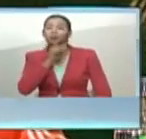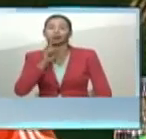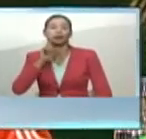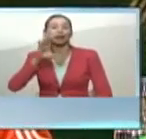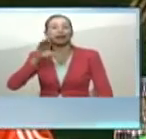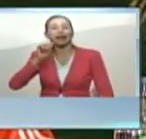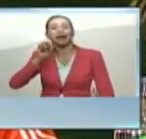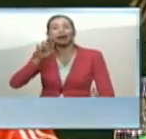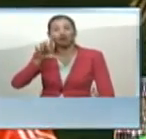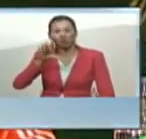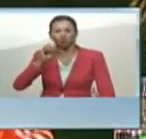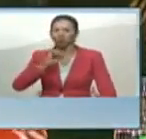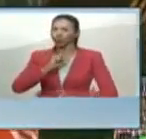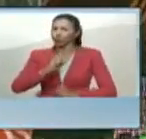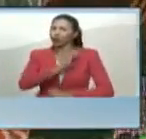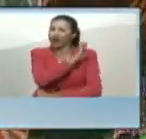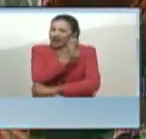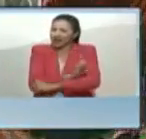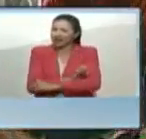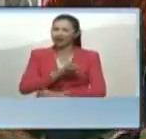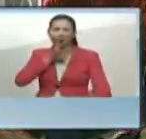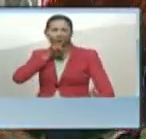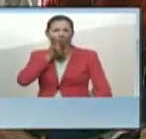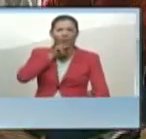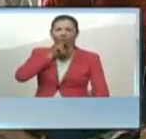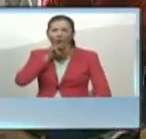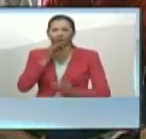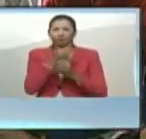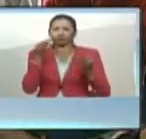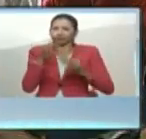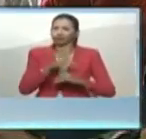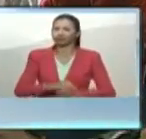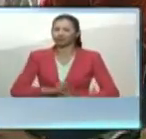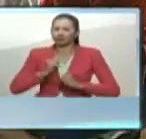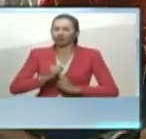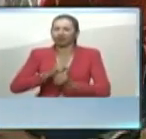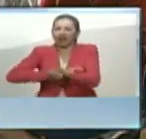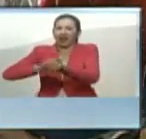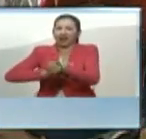Qué energía, ¿verdad? De Carlito. Carácter.